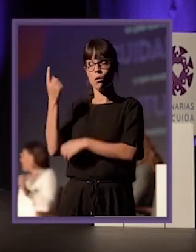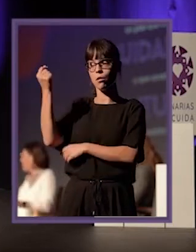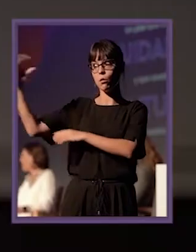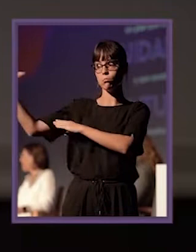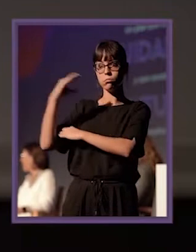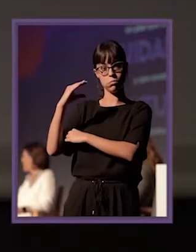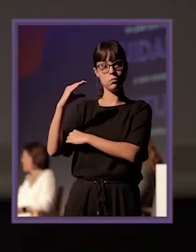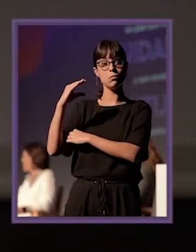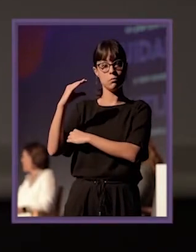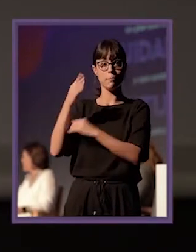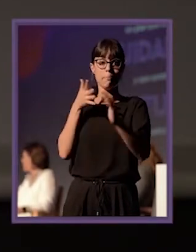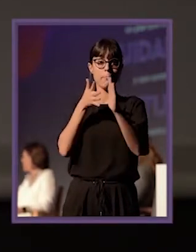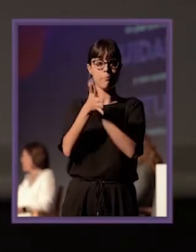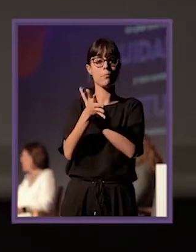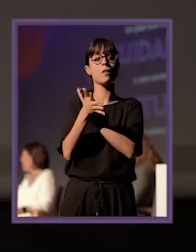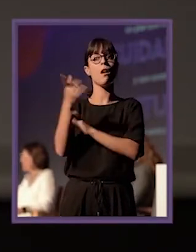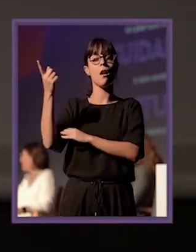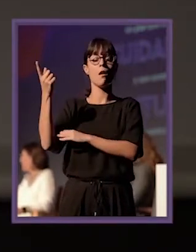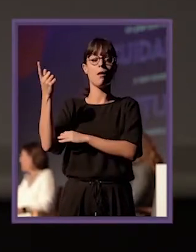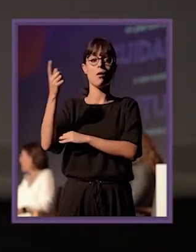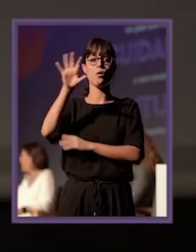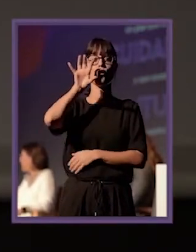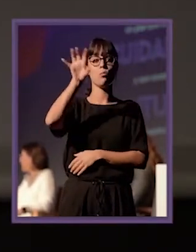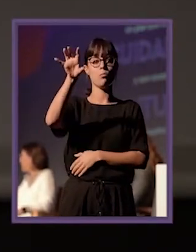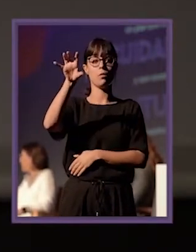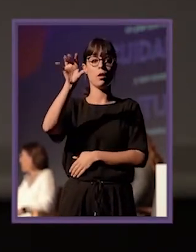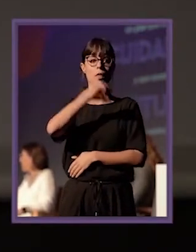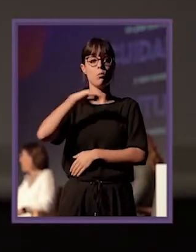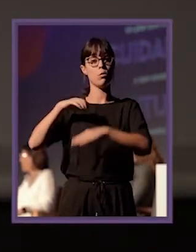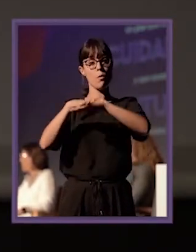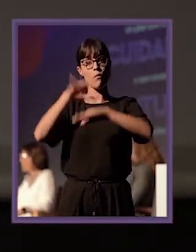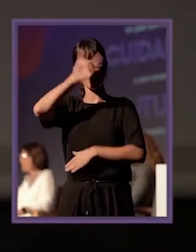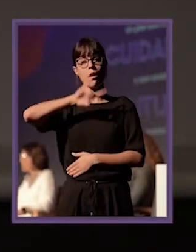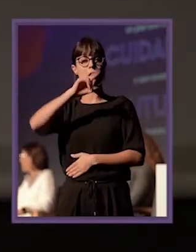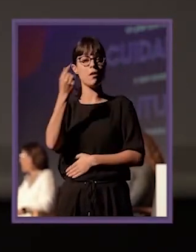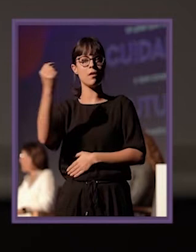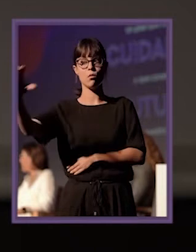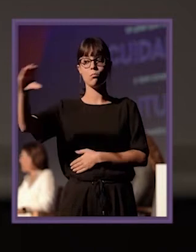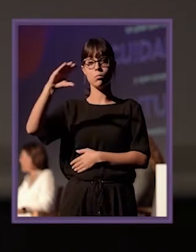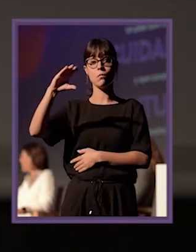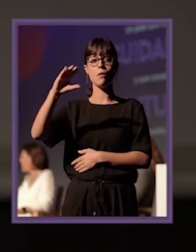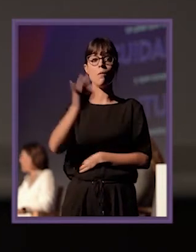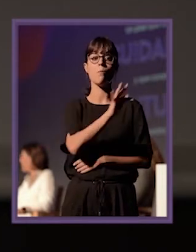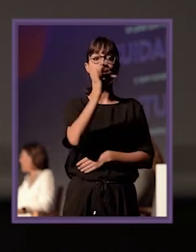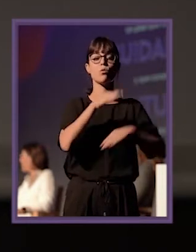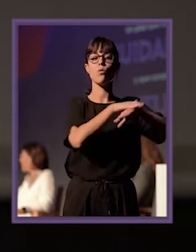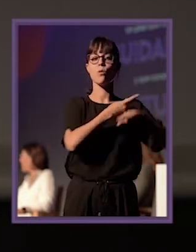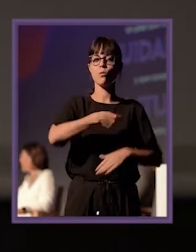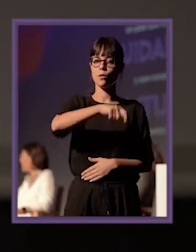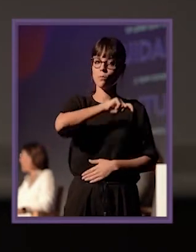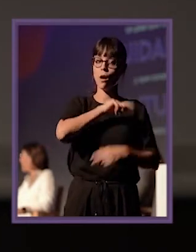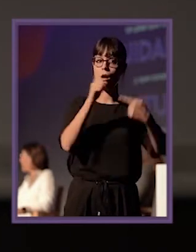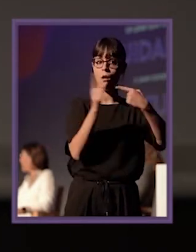no solo los recursos económicos que pone la comunidad autónoma o el gobierno del Estado, como